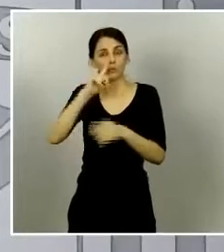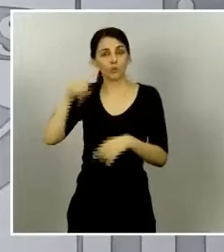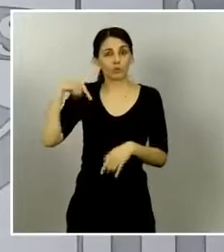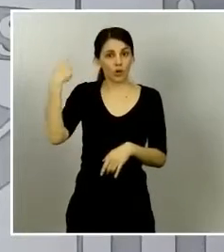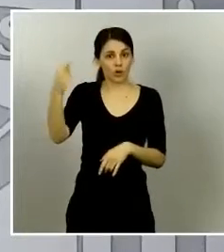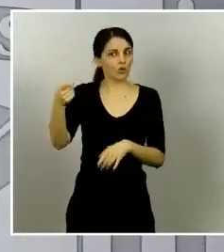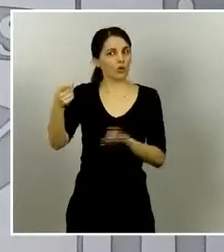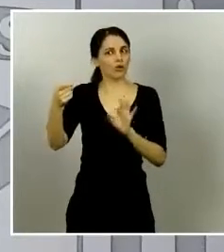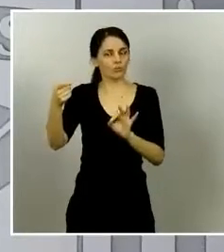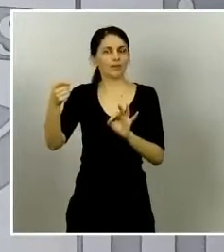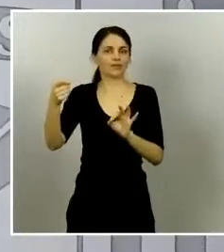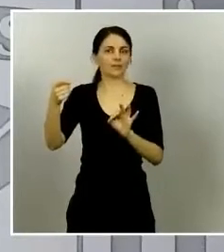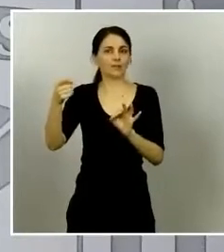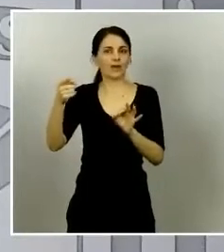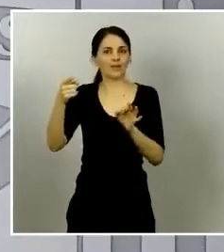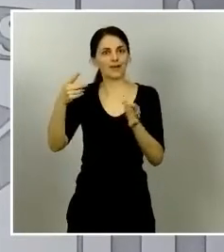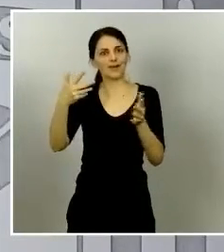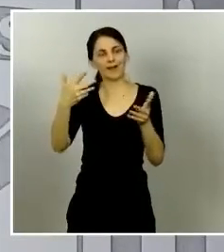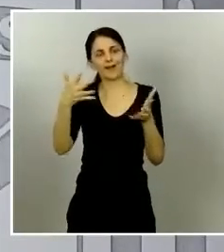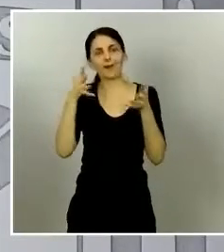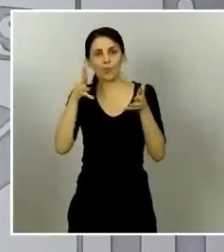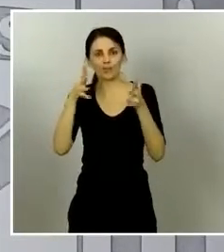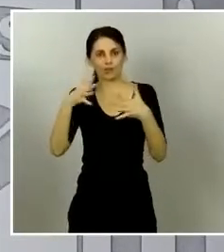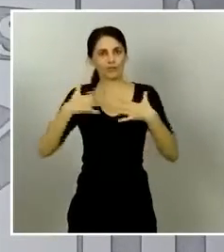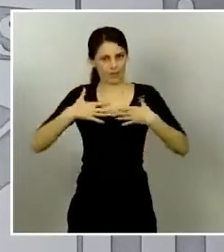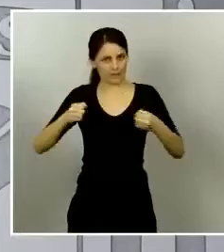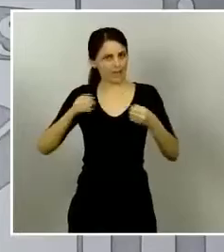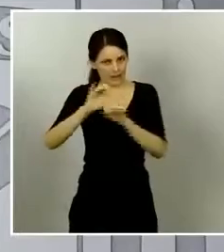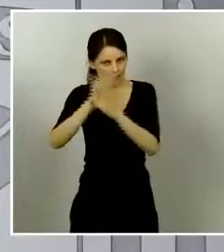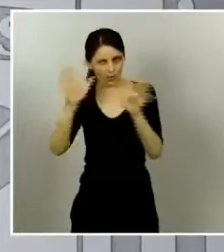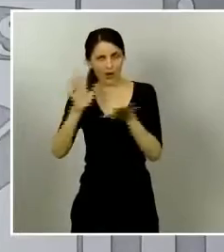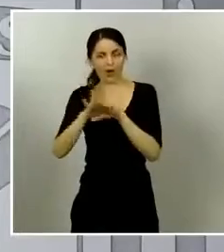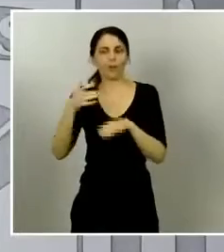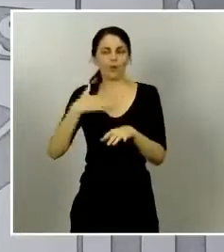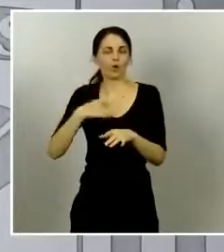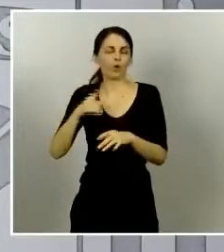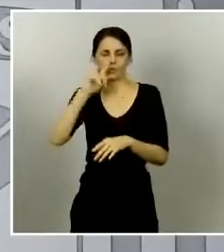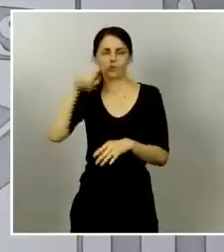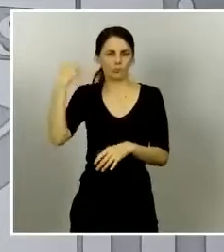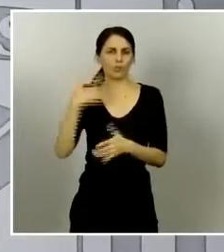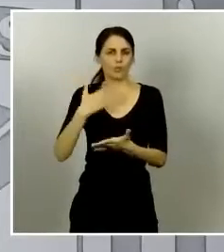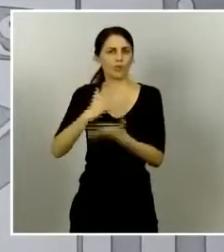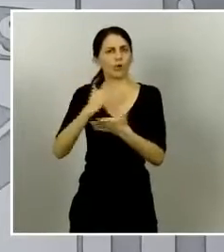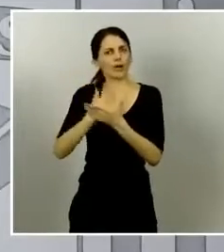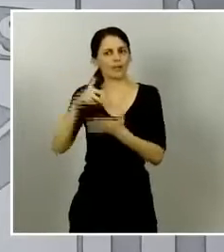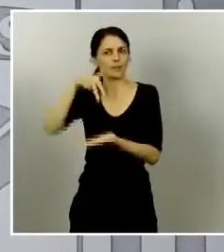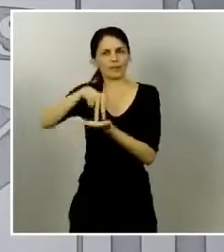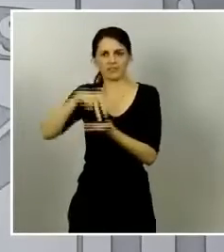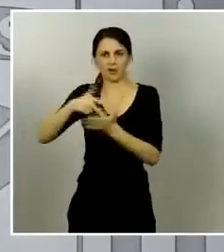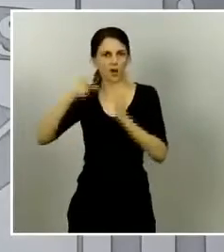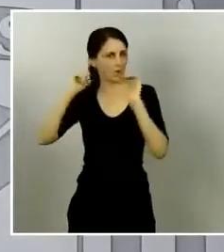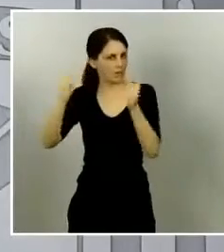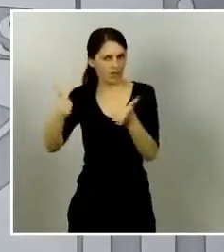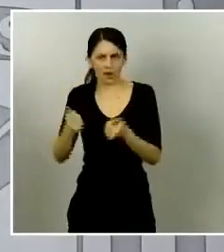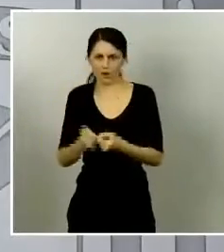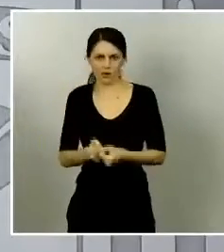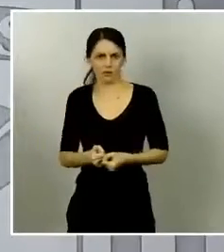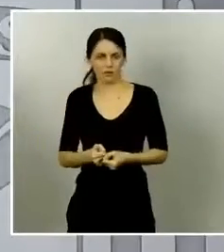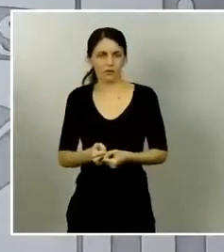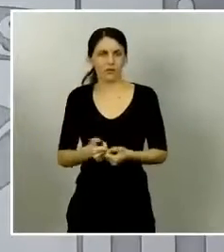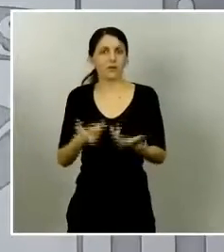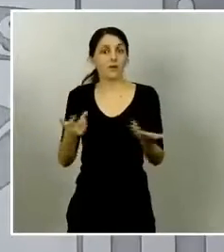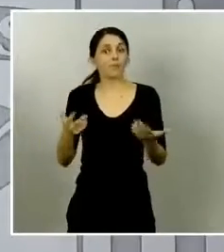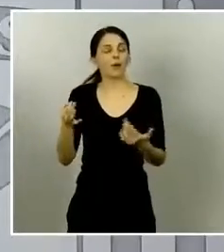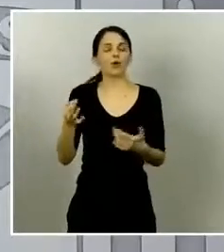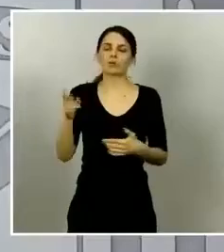condiciones que se dicten como necesaria, sobre todo siguiendo recomendaciones sanitarias, comenzar el curso escolar, las clases, por